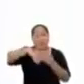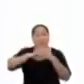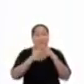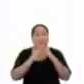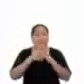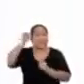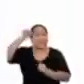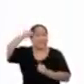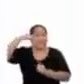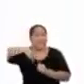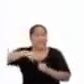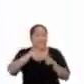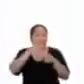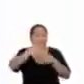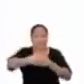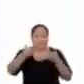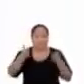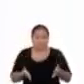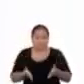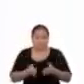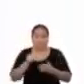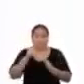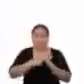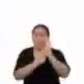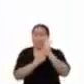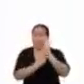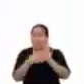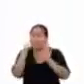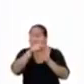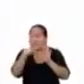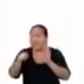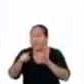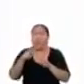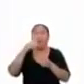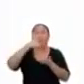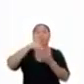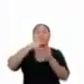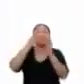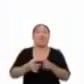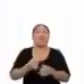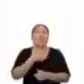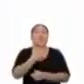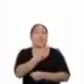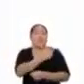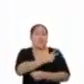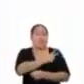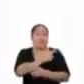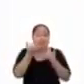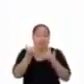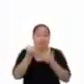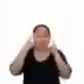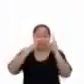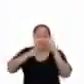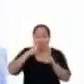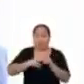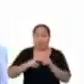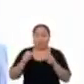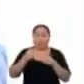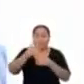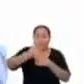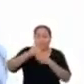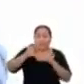Recuerda que este espacio está dirigido a chicas y chicos de tercero de secundaria. Hoy desarrollaremos el área de ciencias